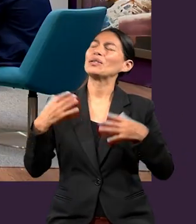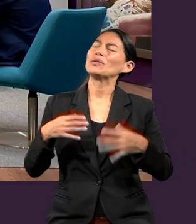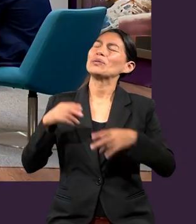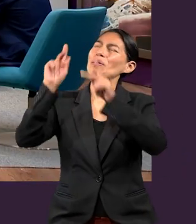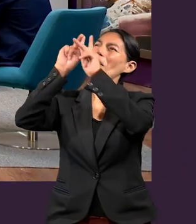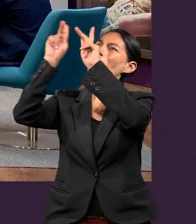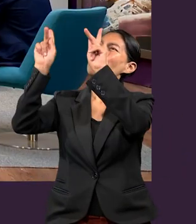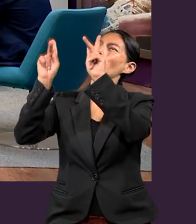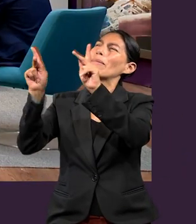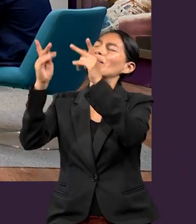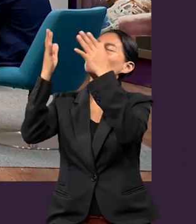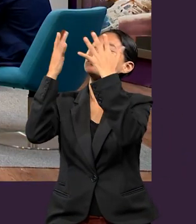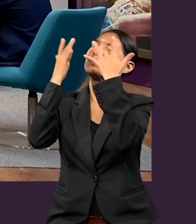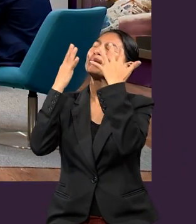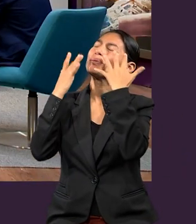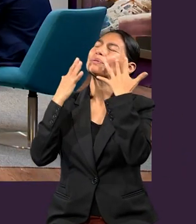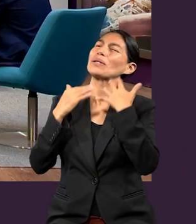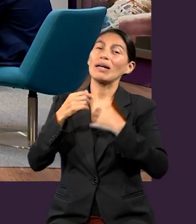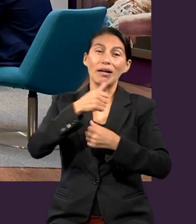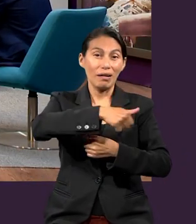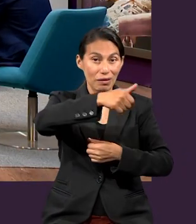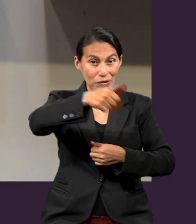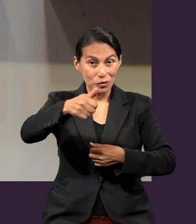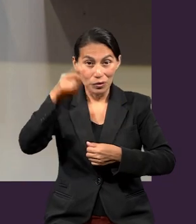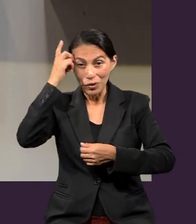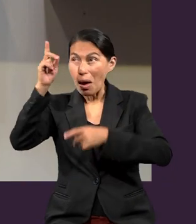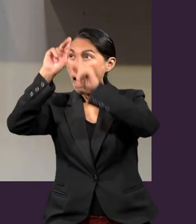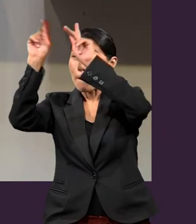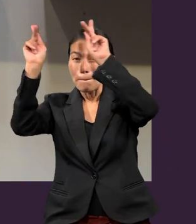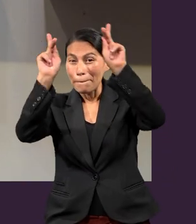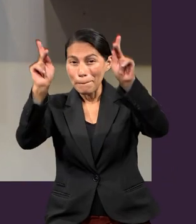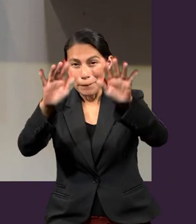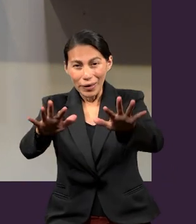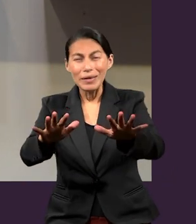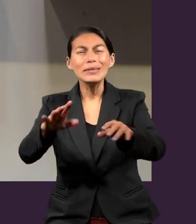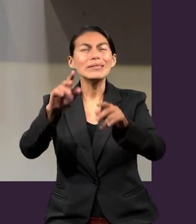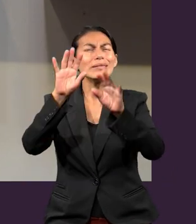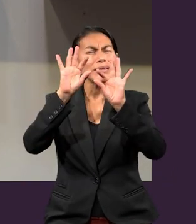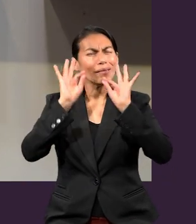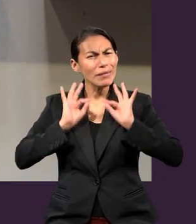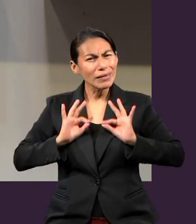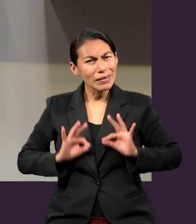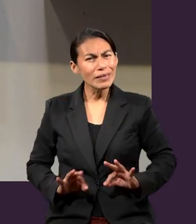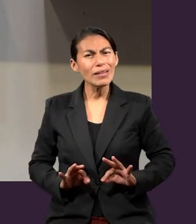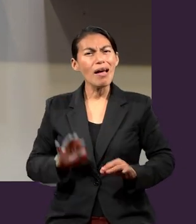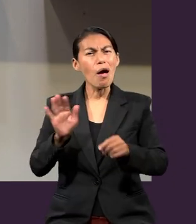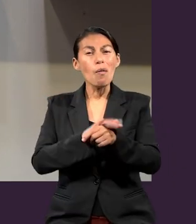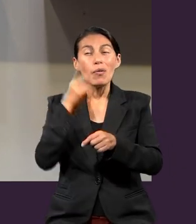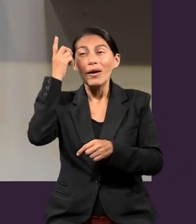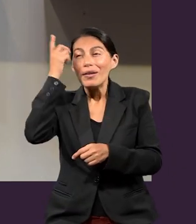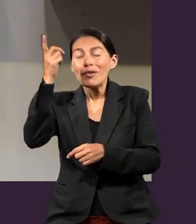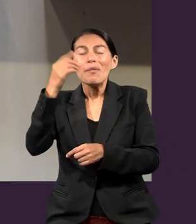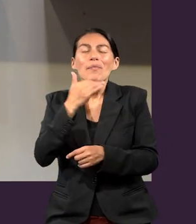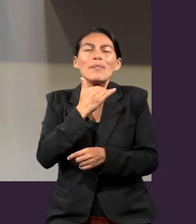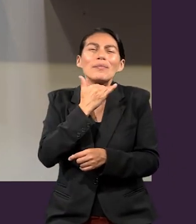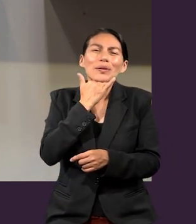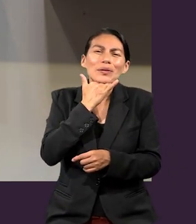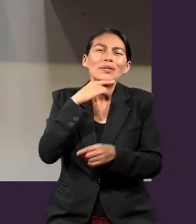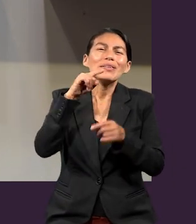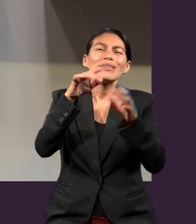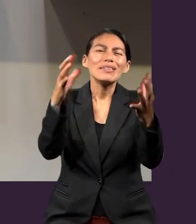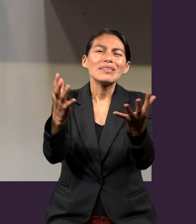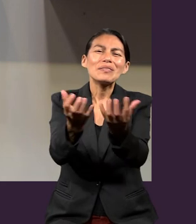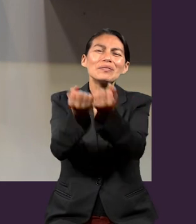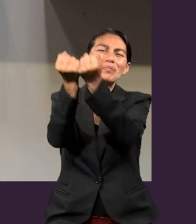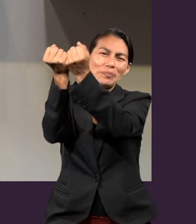esté en nuestro corazón. En el corazón de cada uno de nosotros que nos están escuchando a la distancia. Así que ojalá que